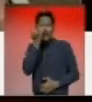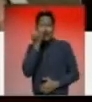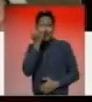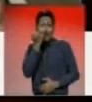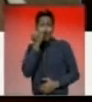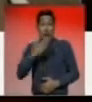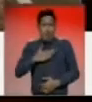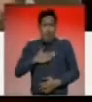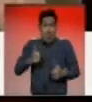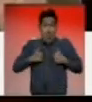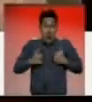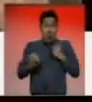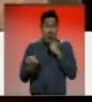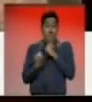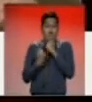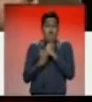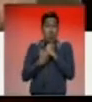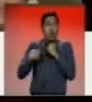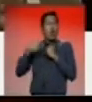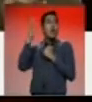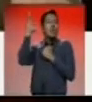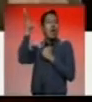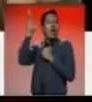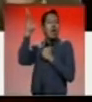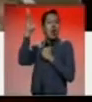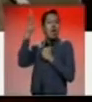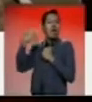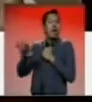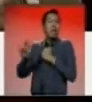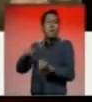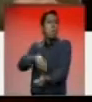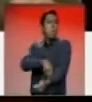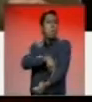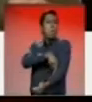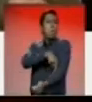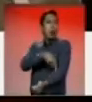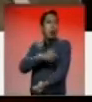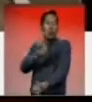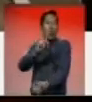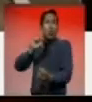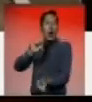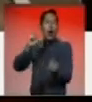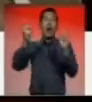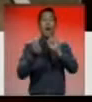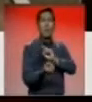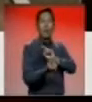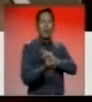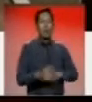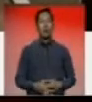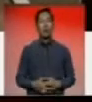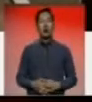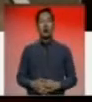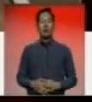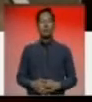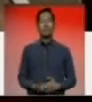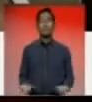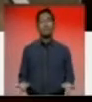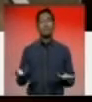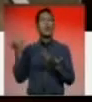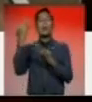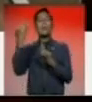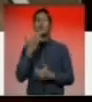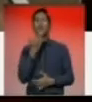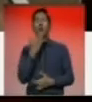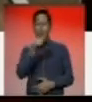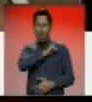candidatura ya mi discurso tan tan tan conservador tengo que variar lo que es lo que se prevé o qué es lo que se debe esperar o cuál debe ser